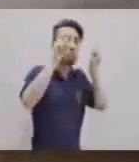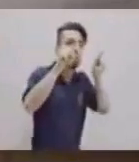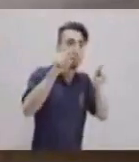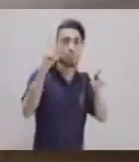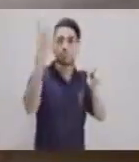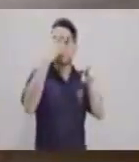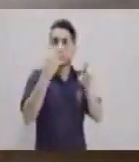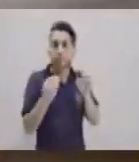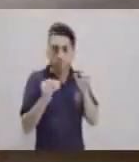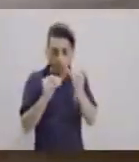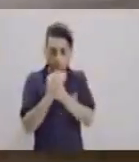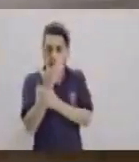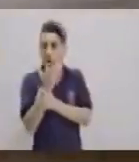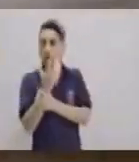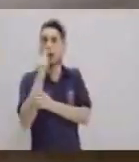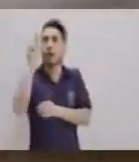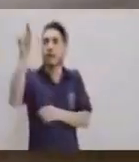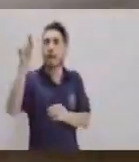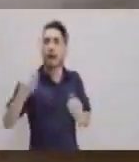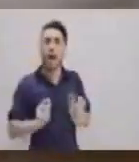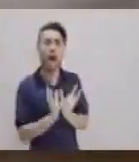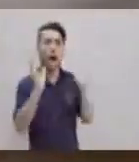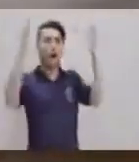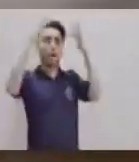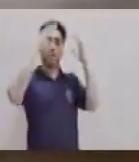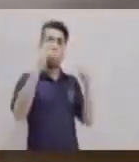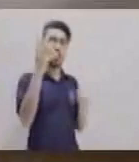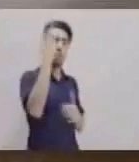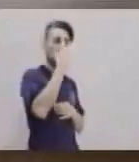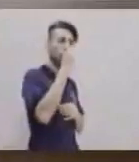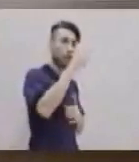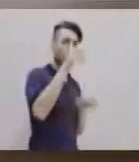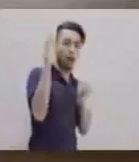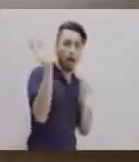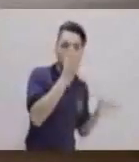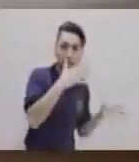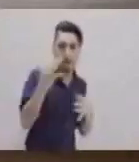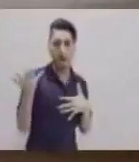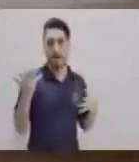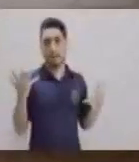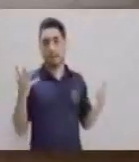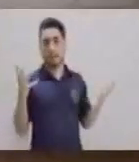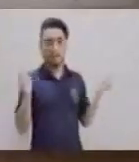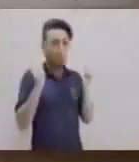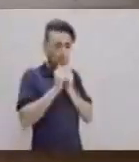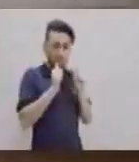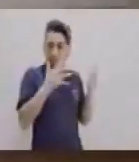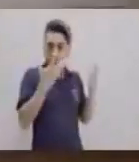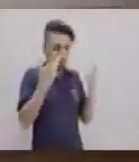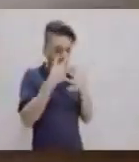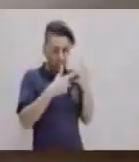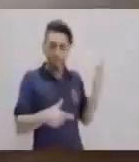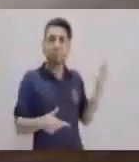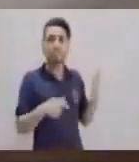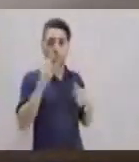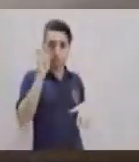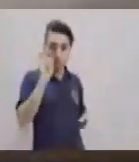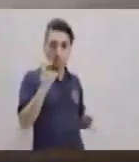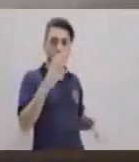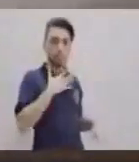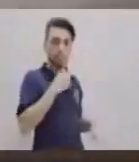sencilla de esa flor, de ese árbol, de ese aire, de la compañía de los seres humanos, y por eso se les